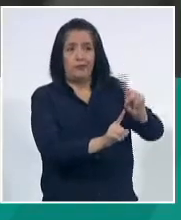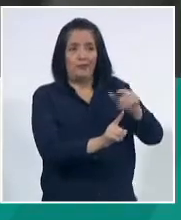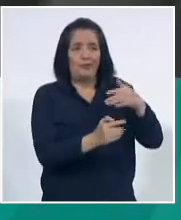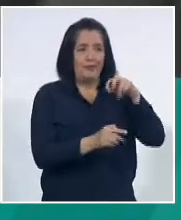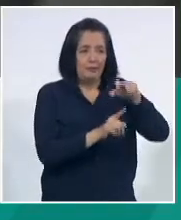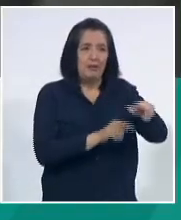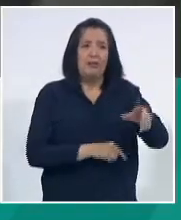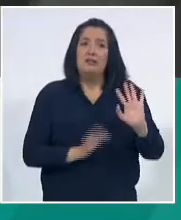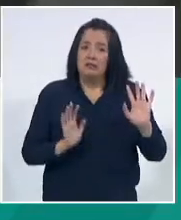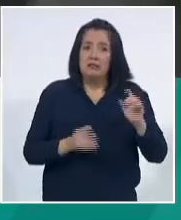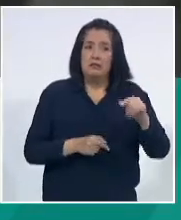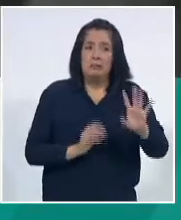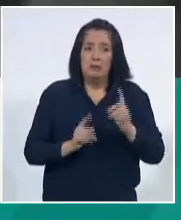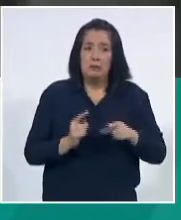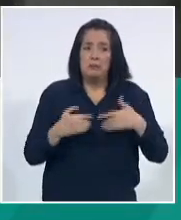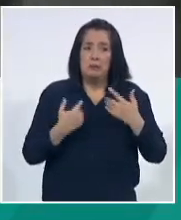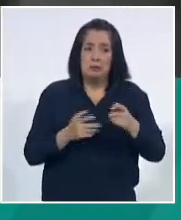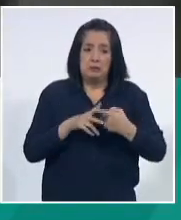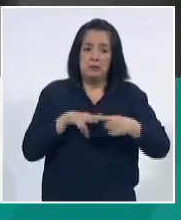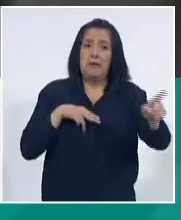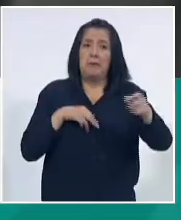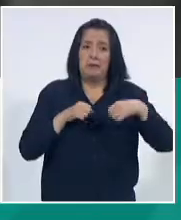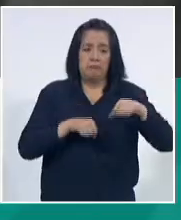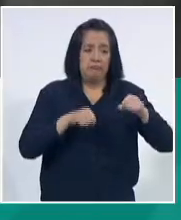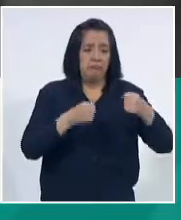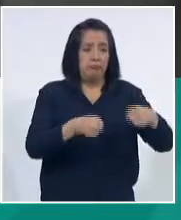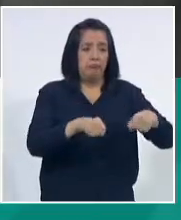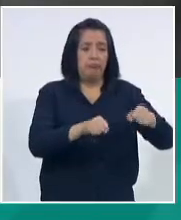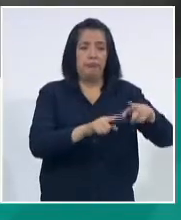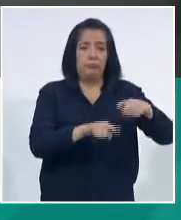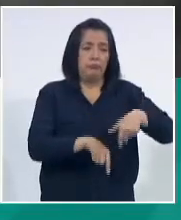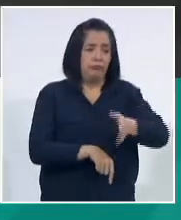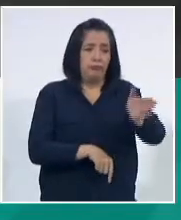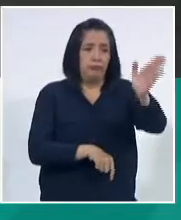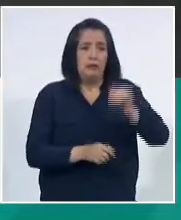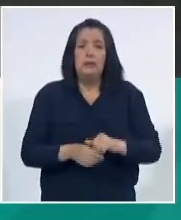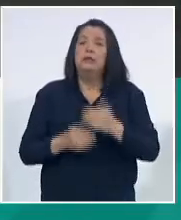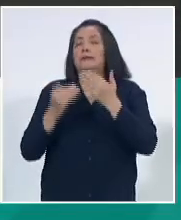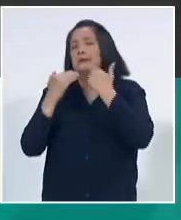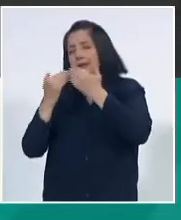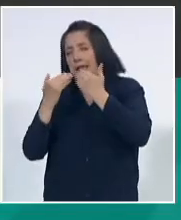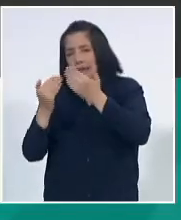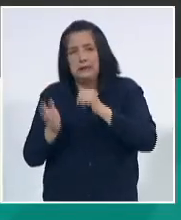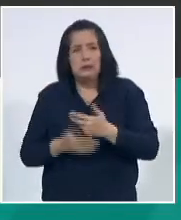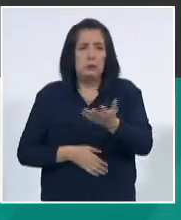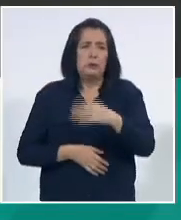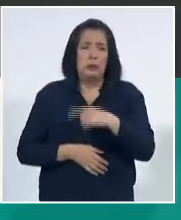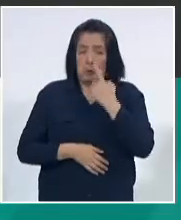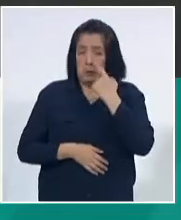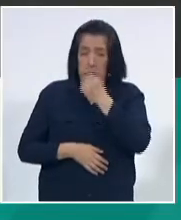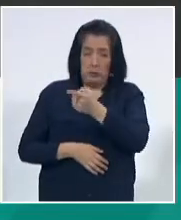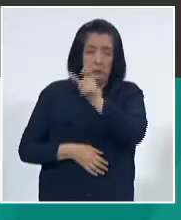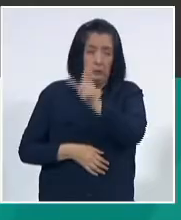y aprovechan justamente eso para poder escapar por esa vía principal. Sin duda, muchísimas gracias. Bueno, a Edwin lo conocemos,